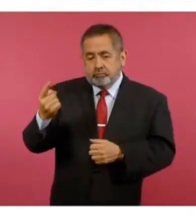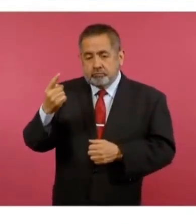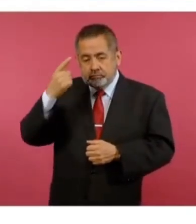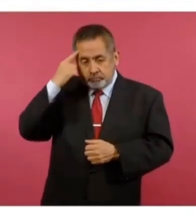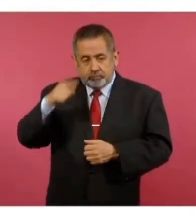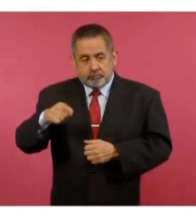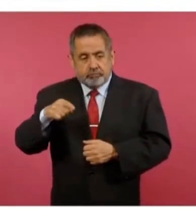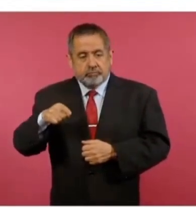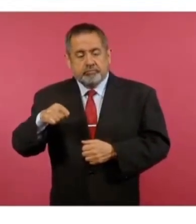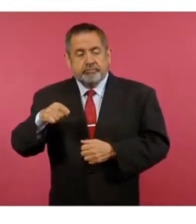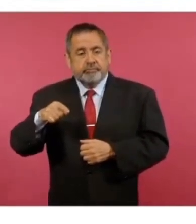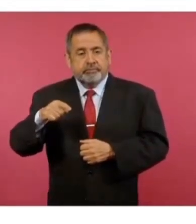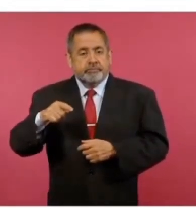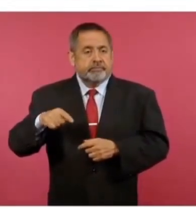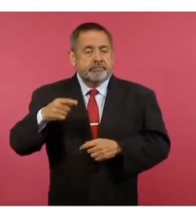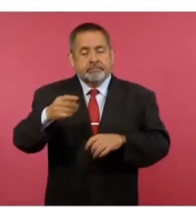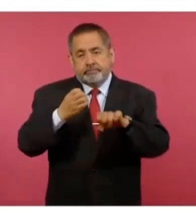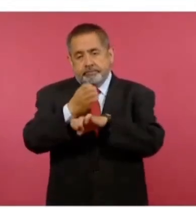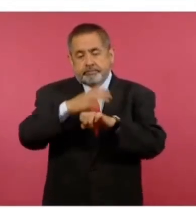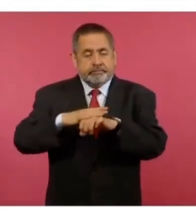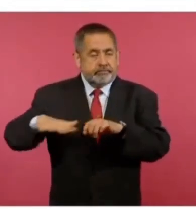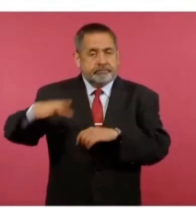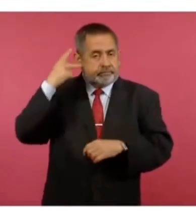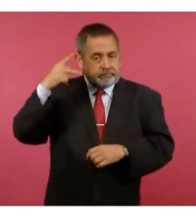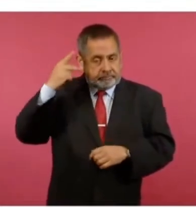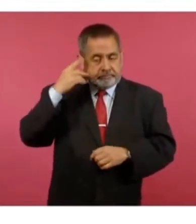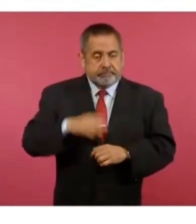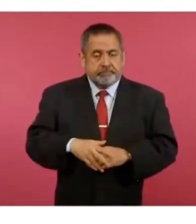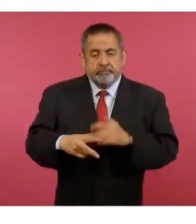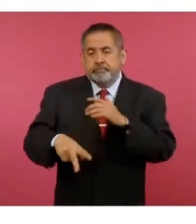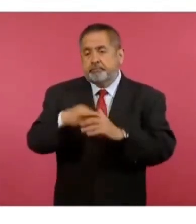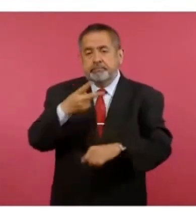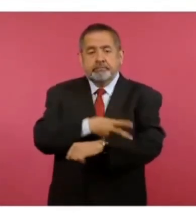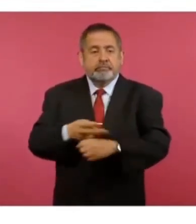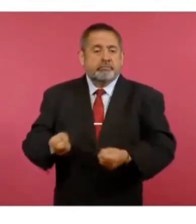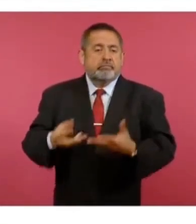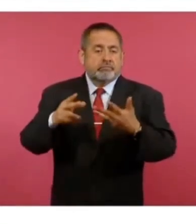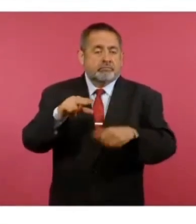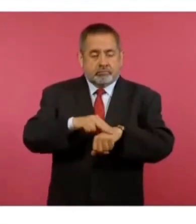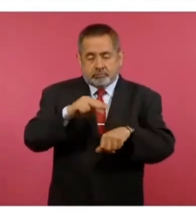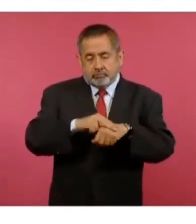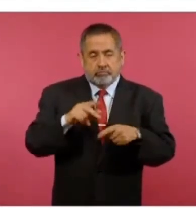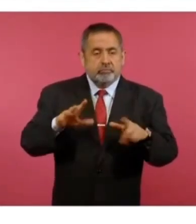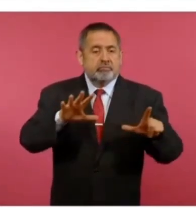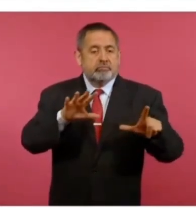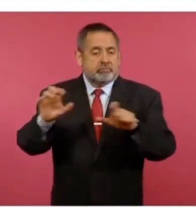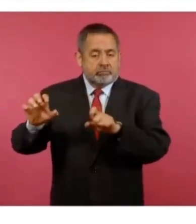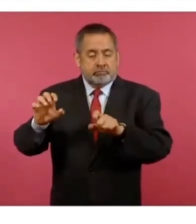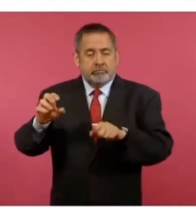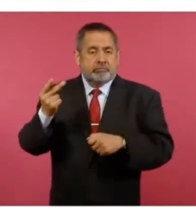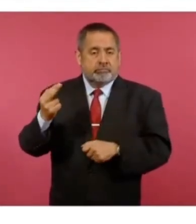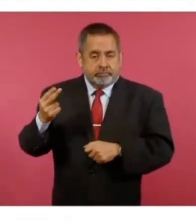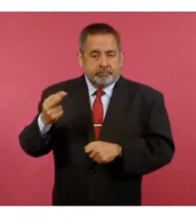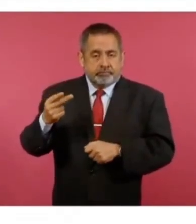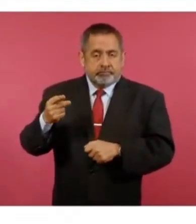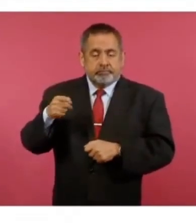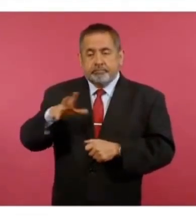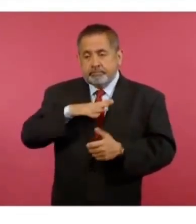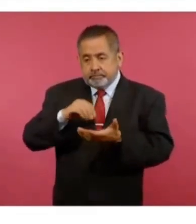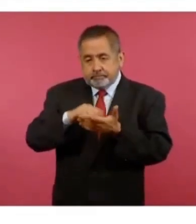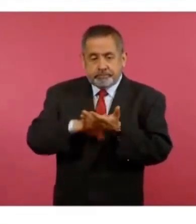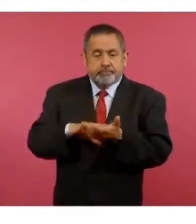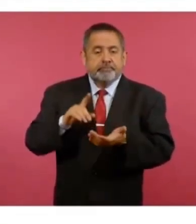para el estado de Puebla. Y de las vacantes de médicos generales, 725, hay un registro